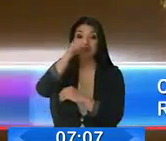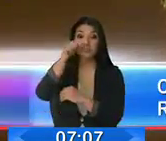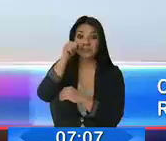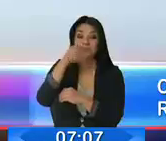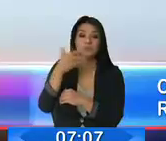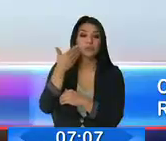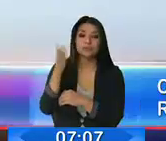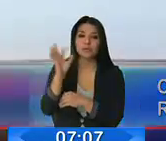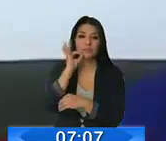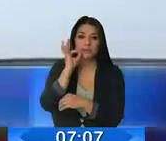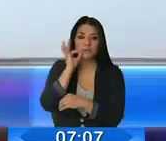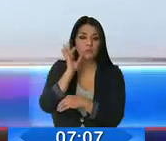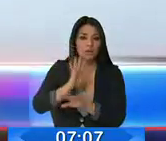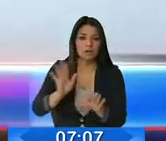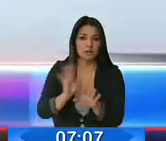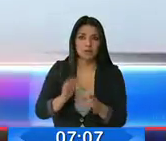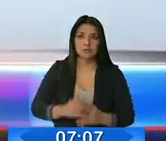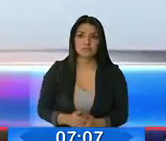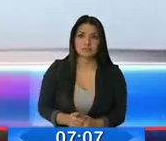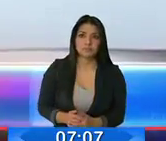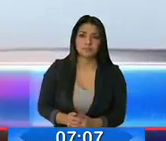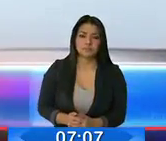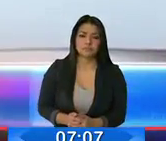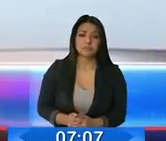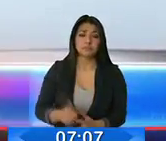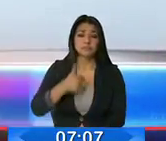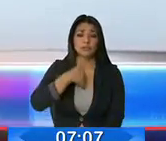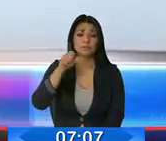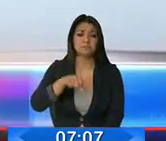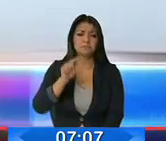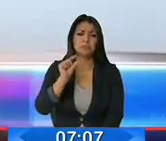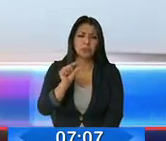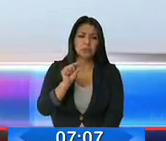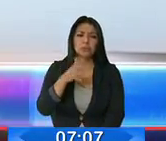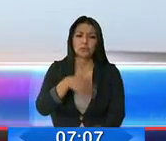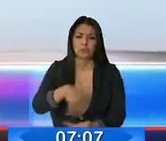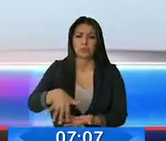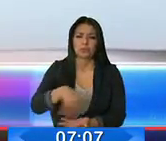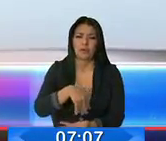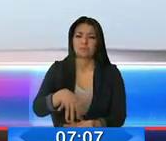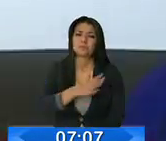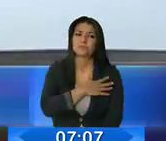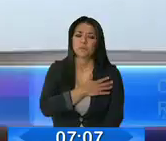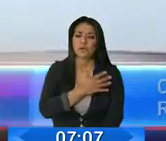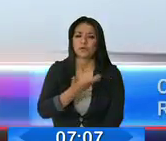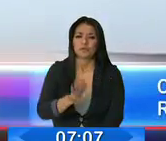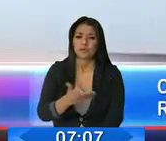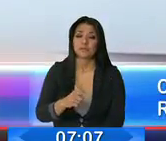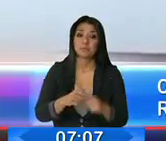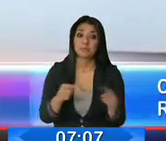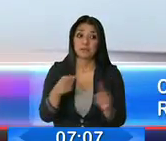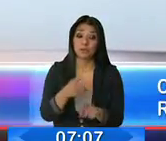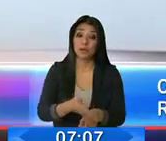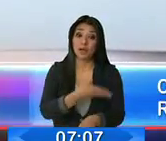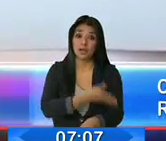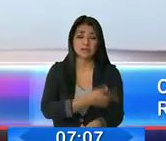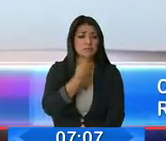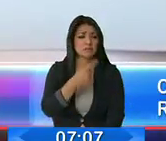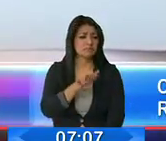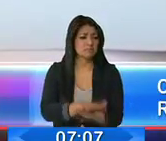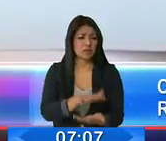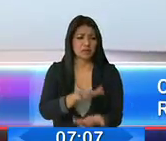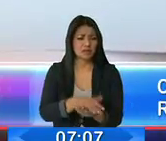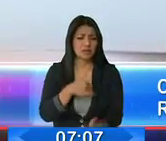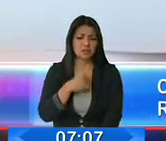marihuana. Siempre me entró la desconfianza, pero pues como ella ya había viajado y me había dicho que no había visto